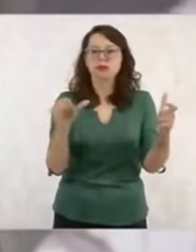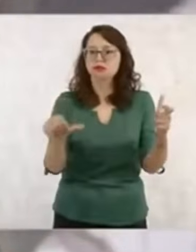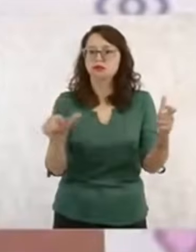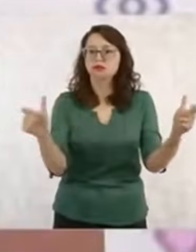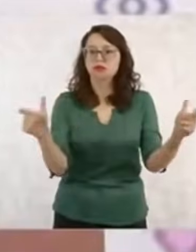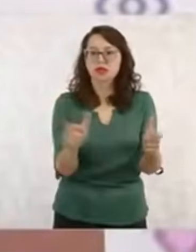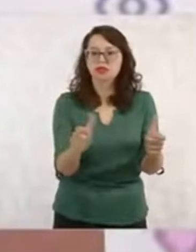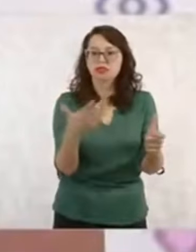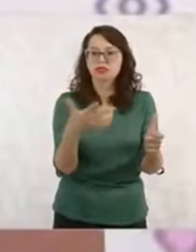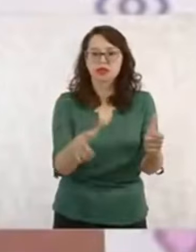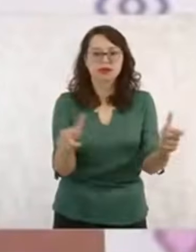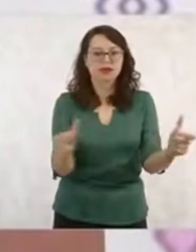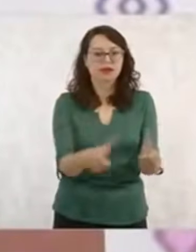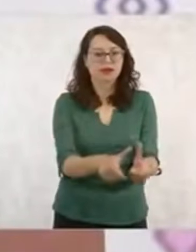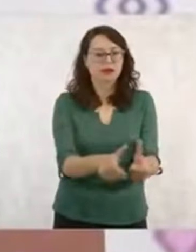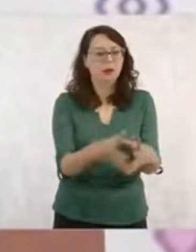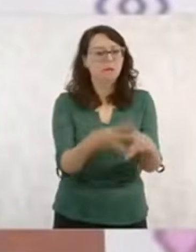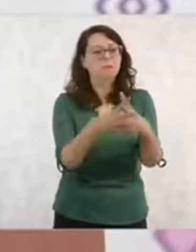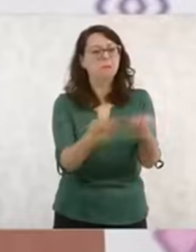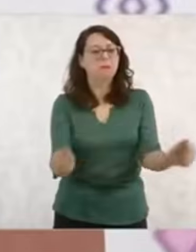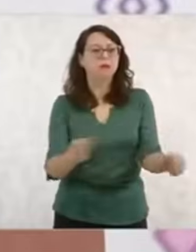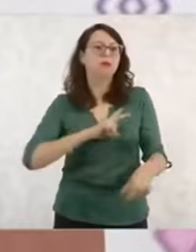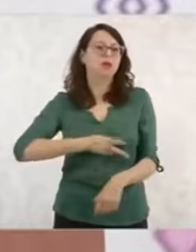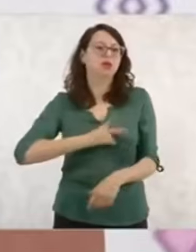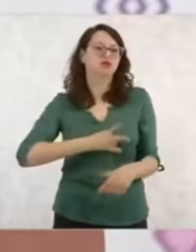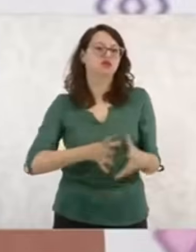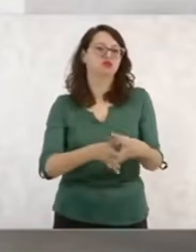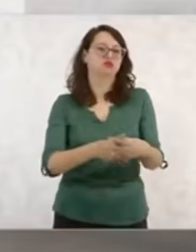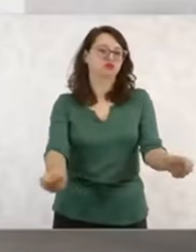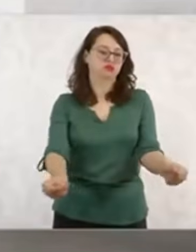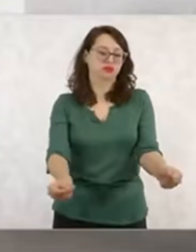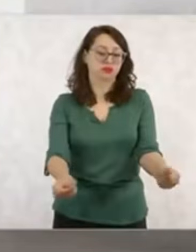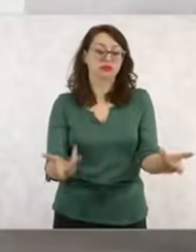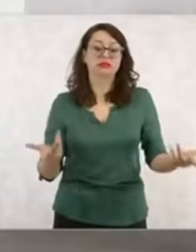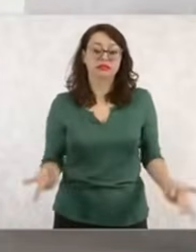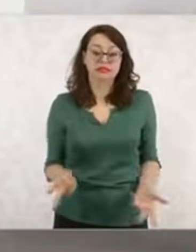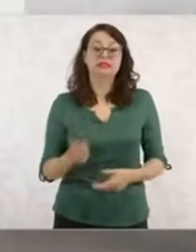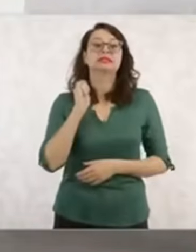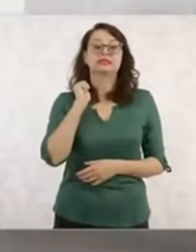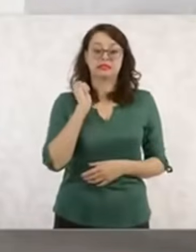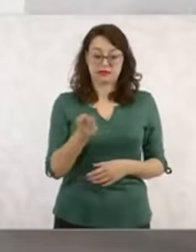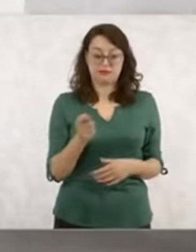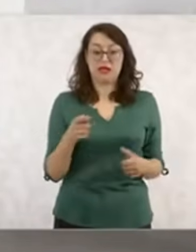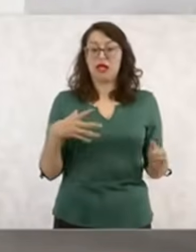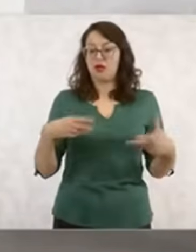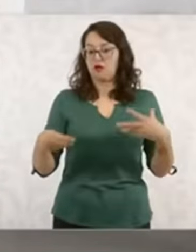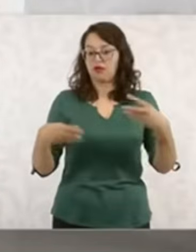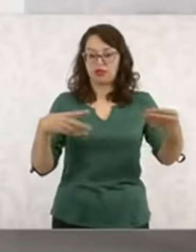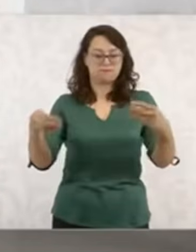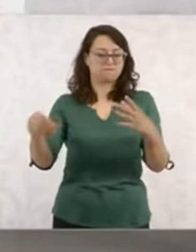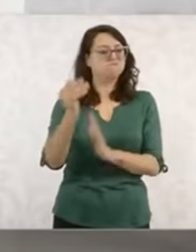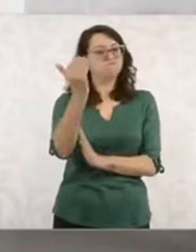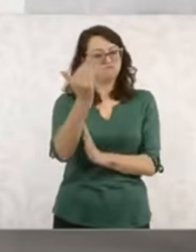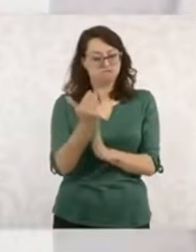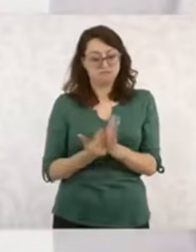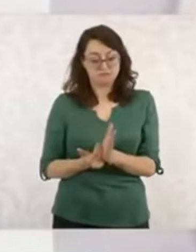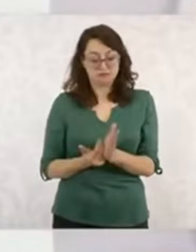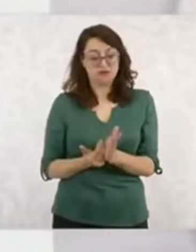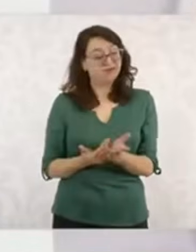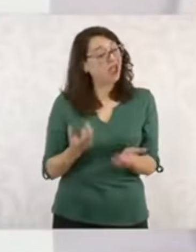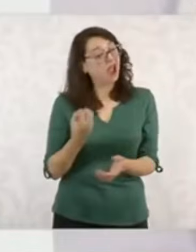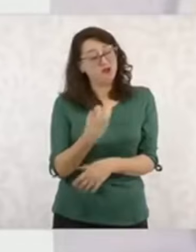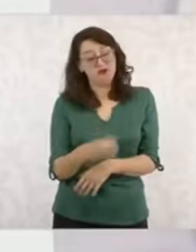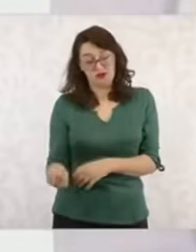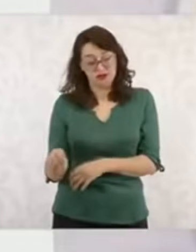a 10 personas. Es decir, bajar la tasa de transmisión del virus y eso se logra con